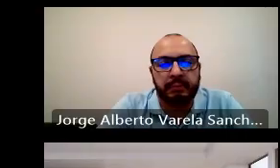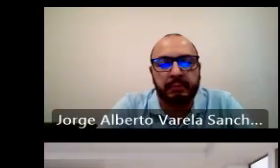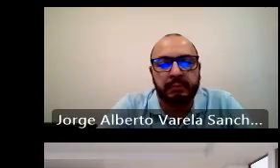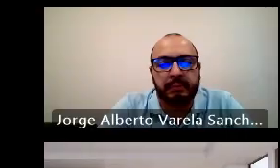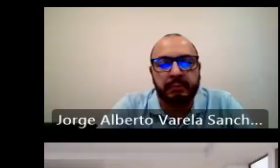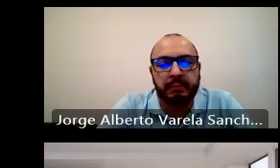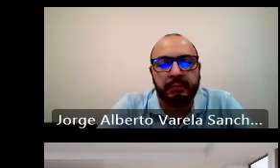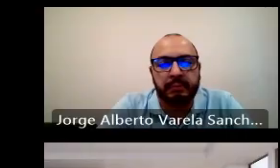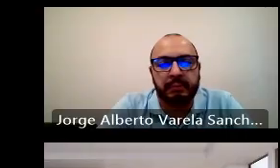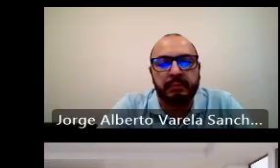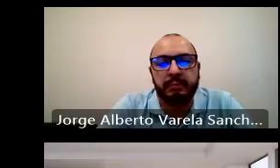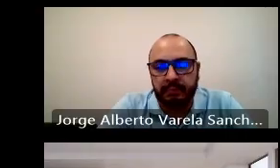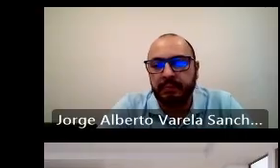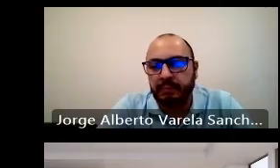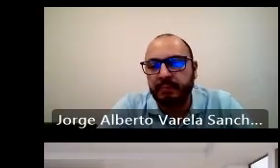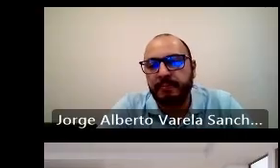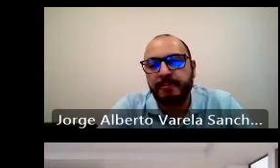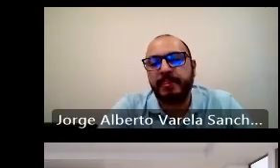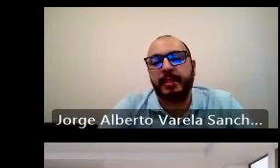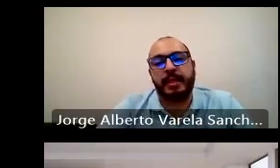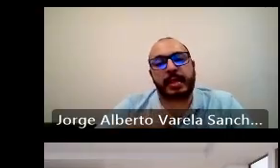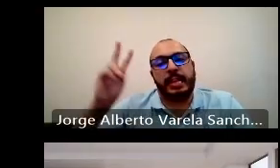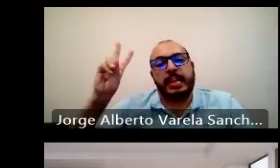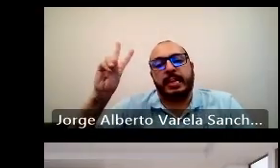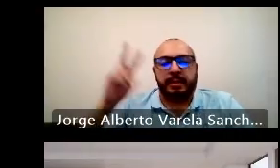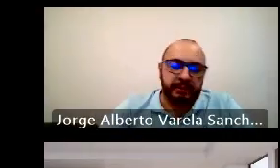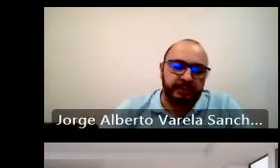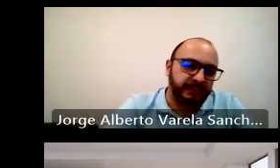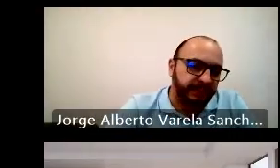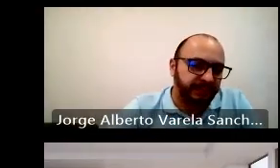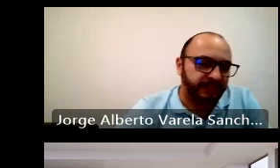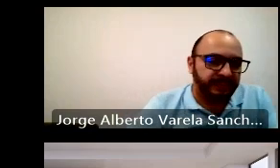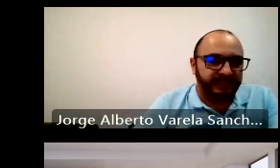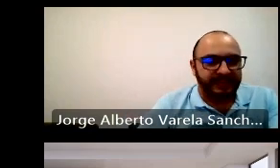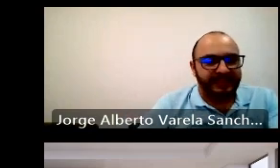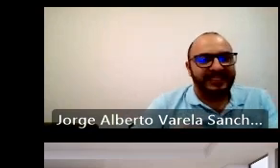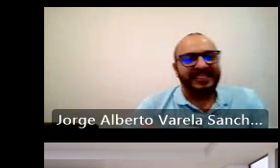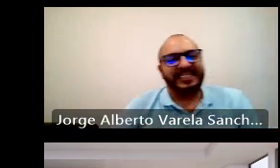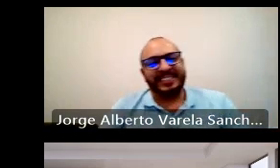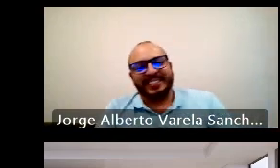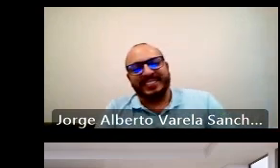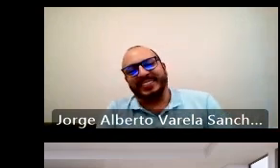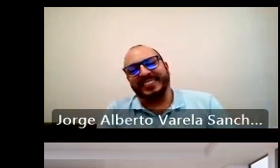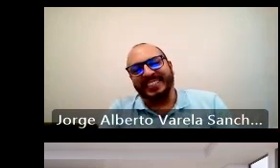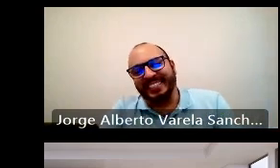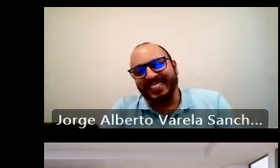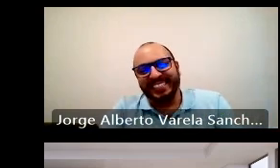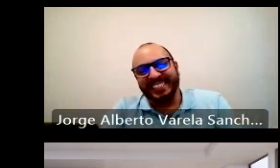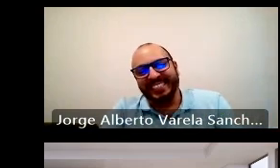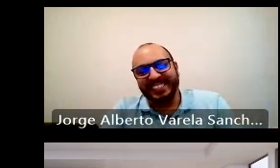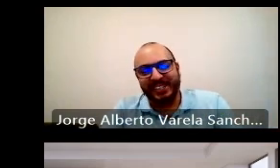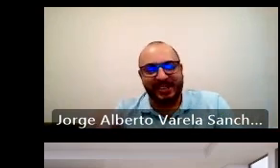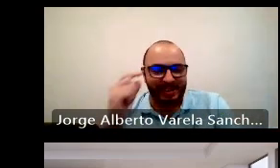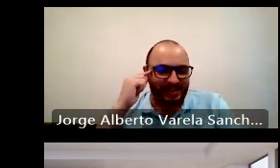A ver, maestro Jorge Parpadé. Ok, ve. Es que se queda, oiga, maestro, usted se queda así como momia, ¿qué